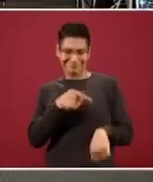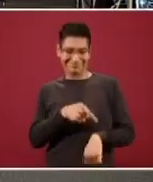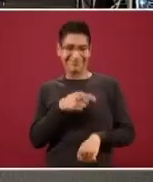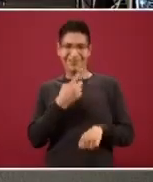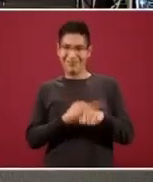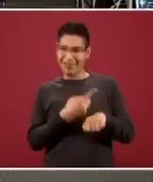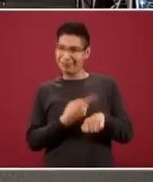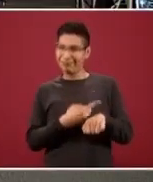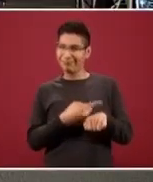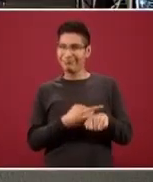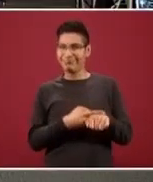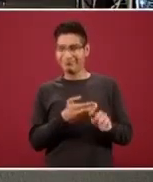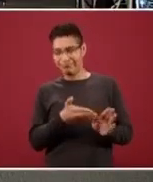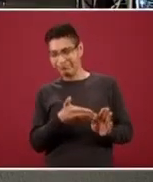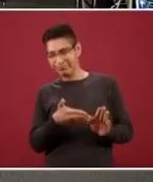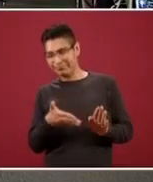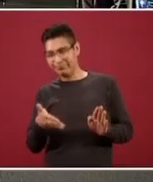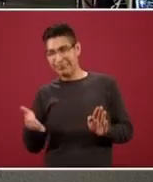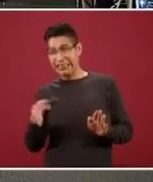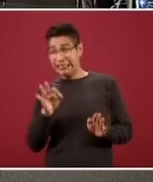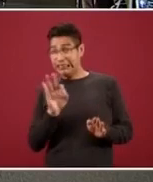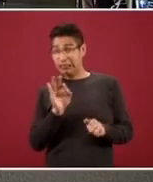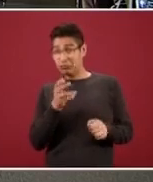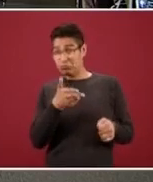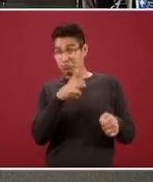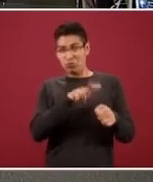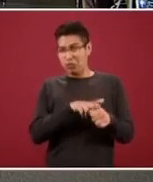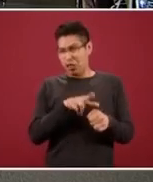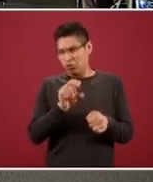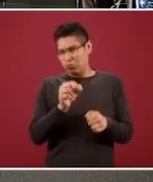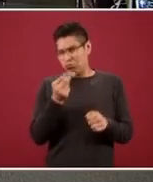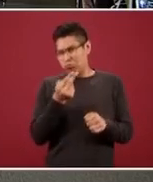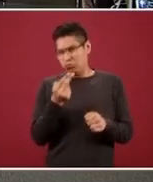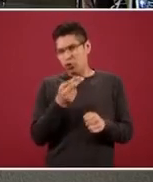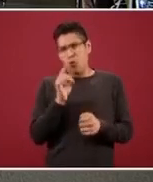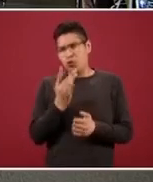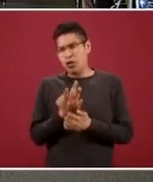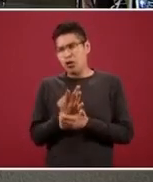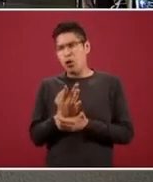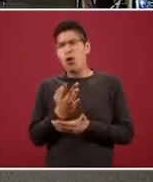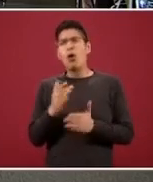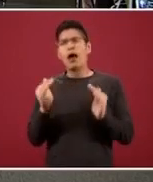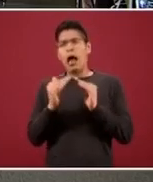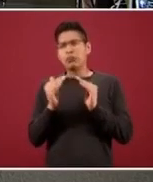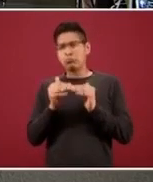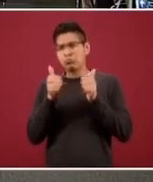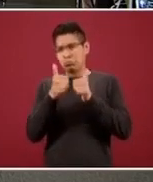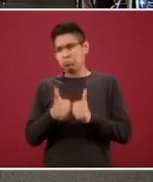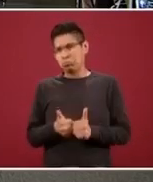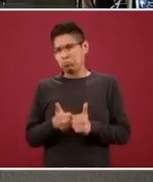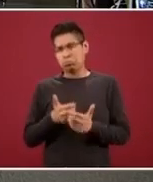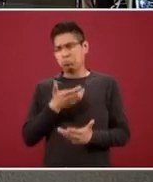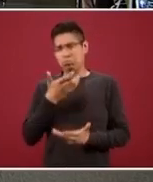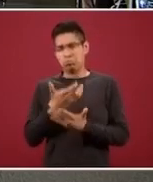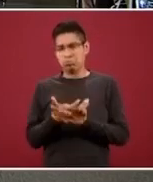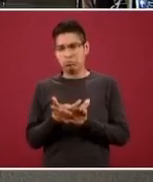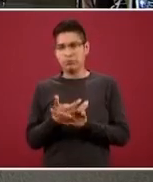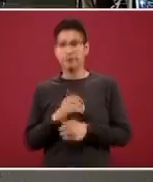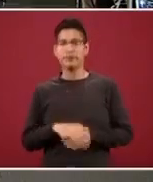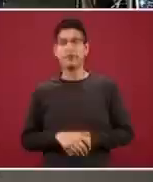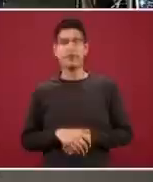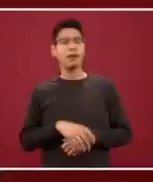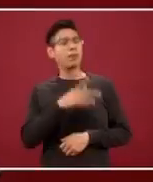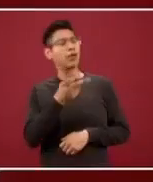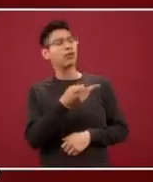y si no requieren de una atención especializada, se quedan en casa a recuperarse. Nada más lo del 5 al